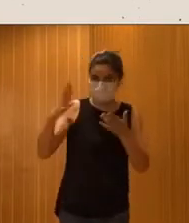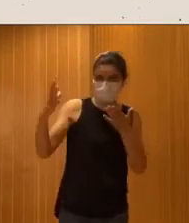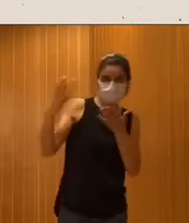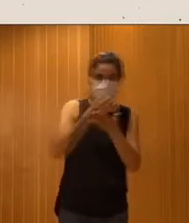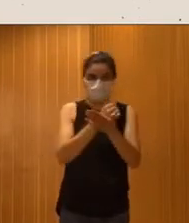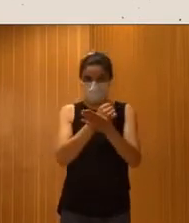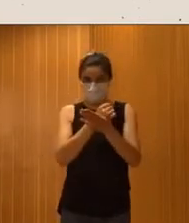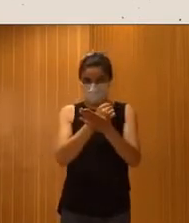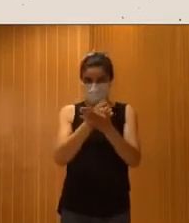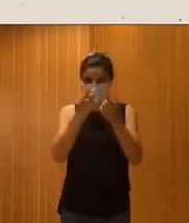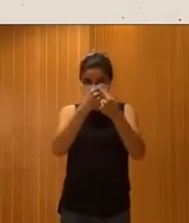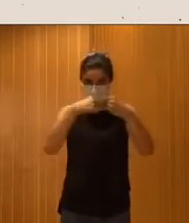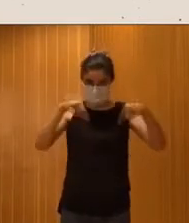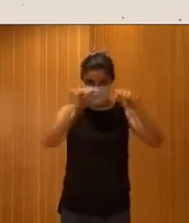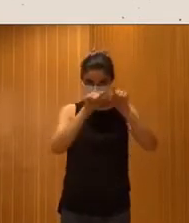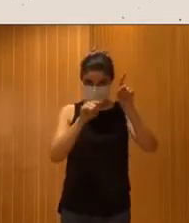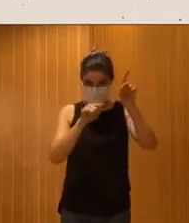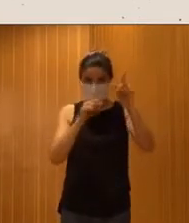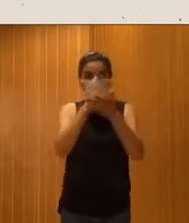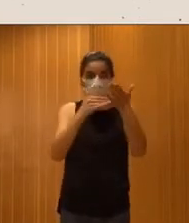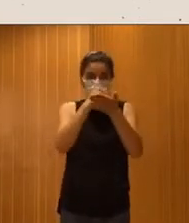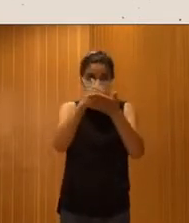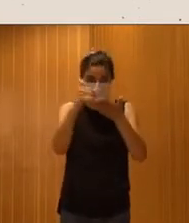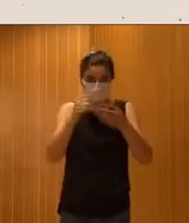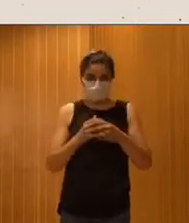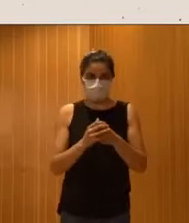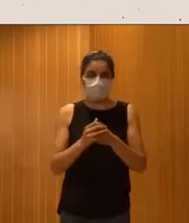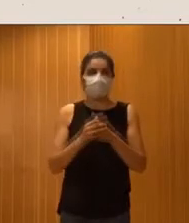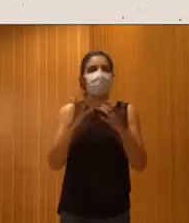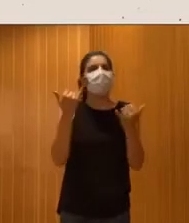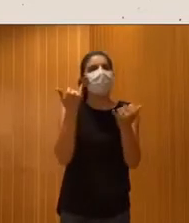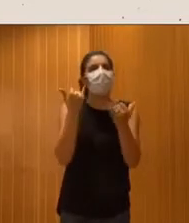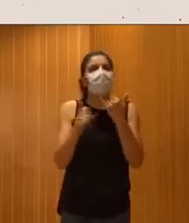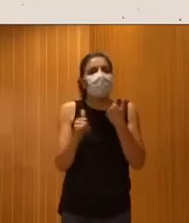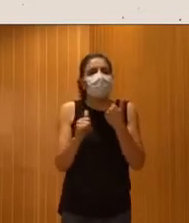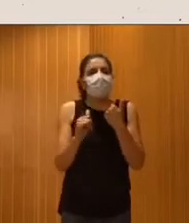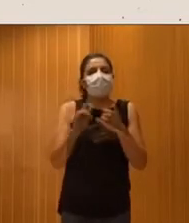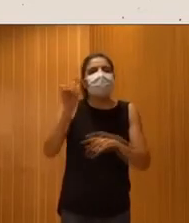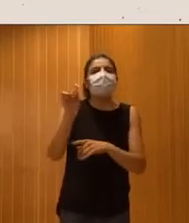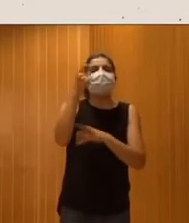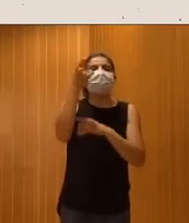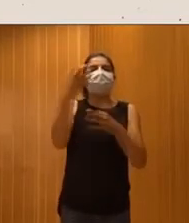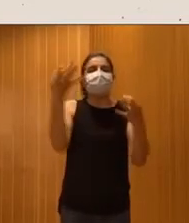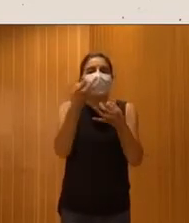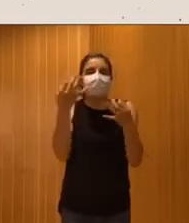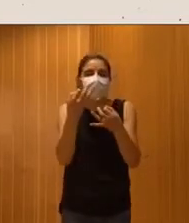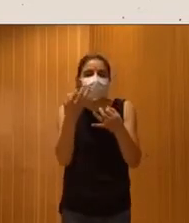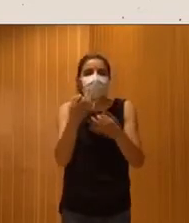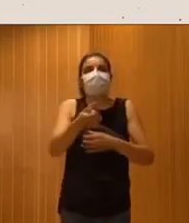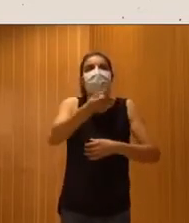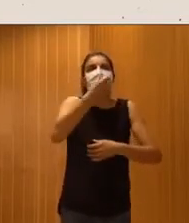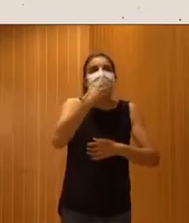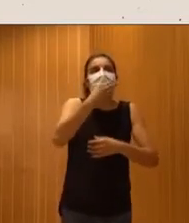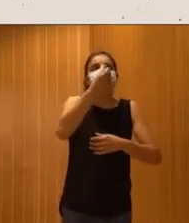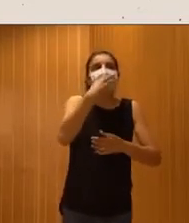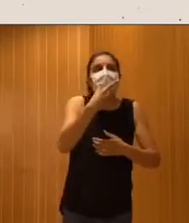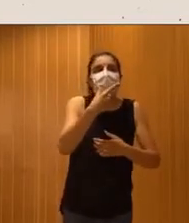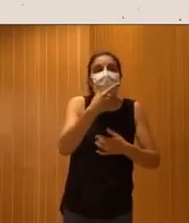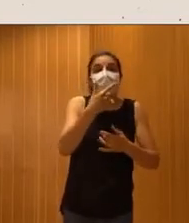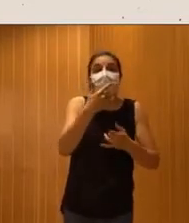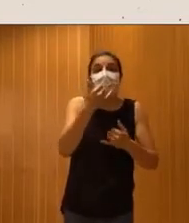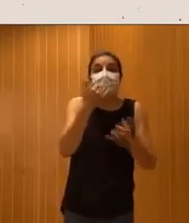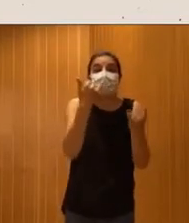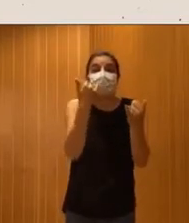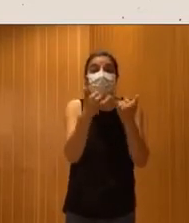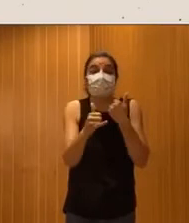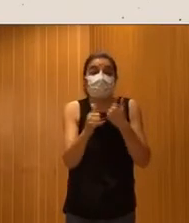estará lógicamente mucho más subido. Con lo cual, ¿qué es lo que se ha conseguido en Navarra mencionando las sujeciones químicas así de soslayo?